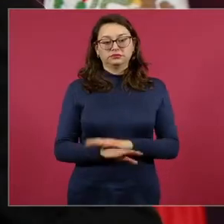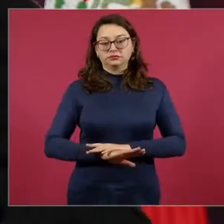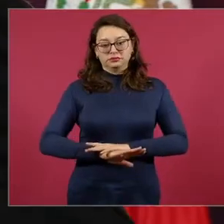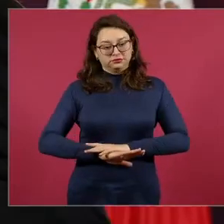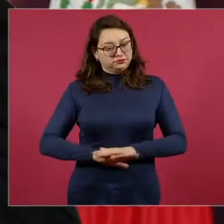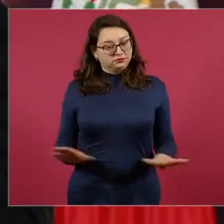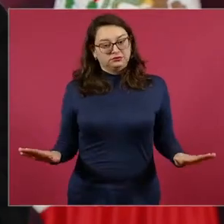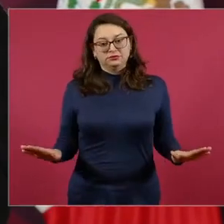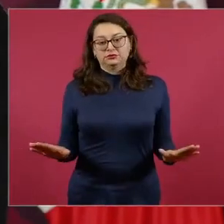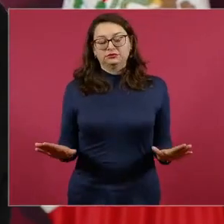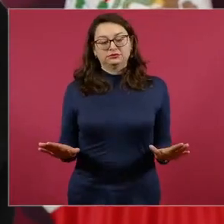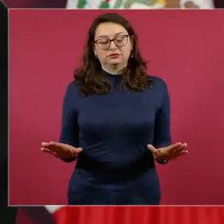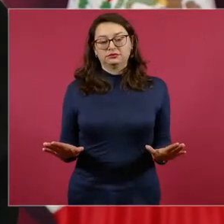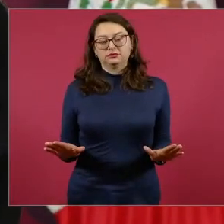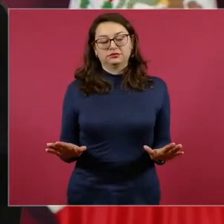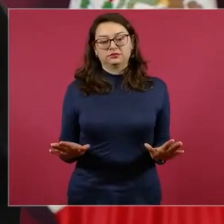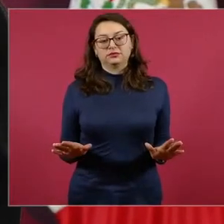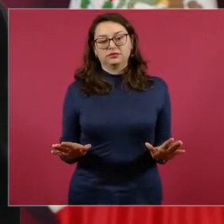decir,